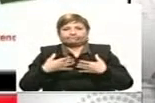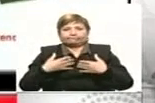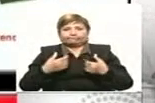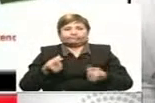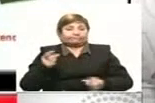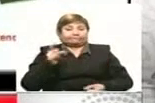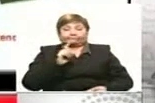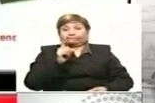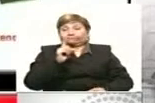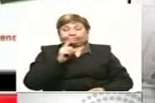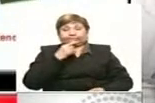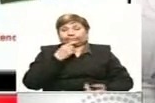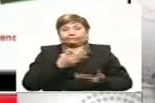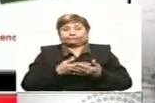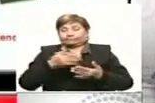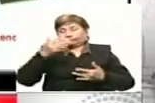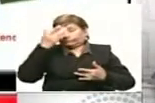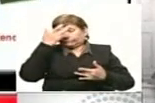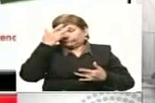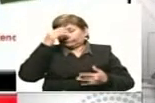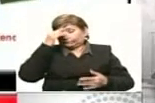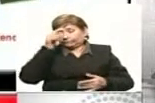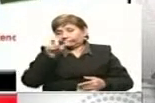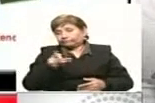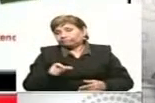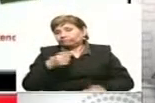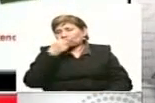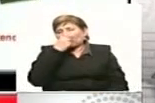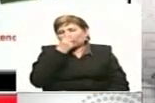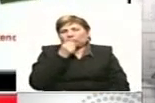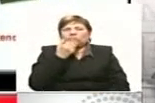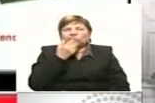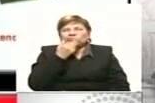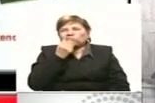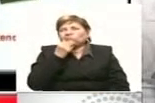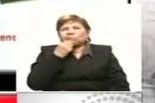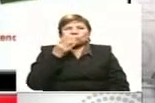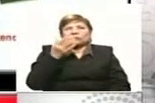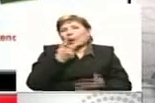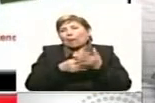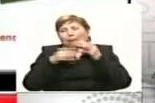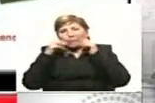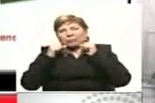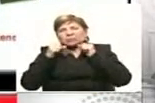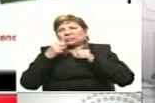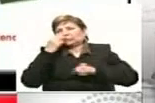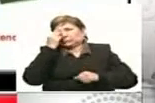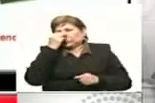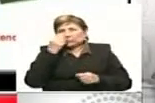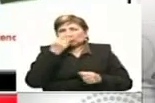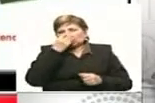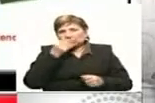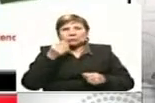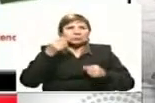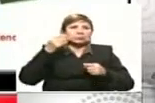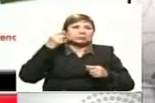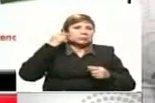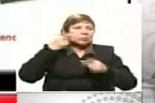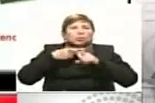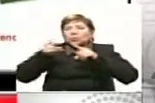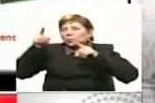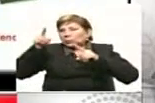no esperar que el paciente, que es diabético, que es obeso, que es hipertenso o que tiene cualquier otra